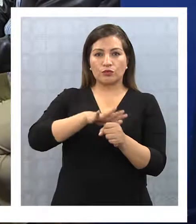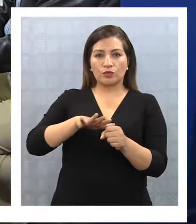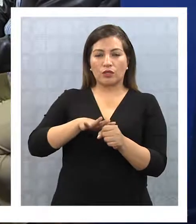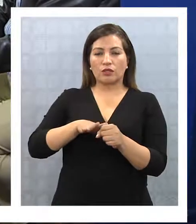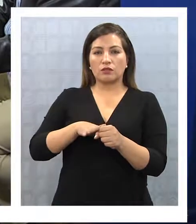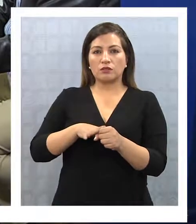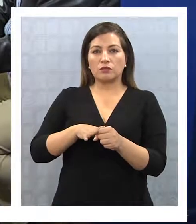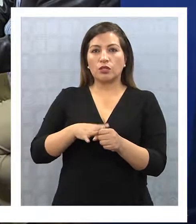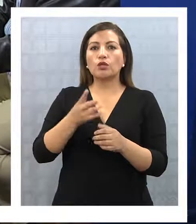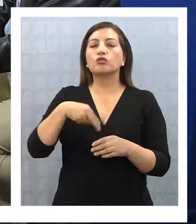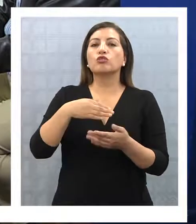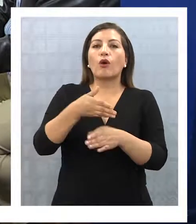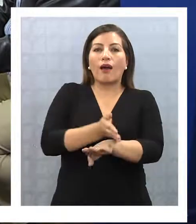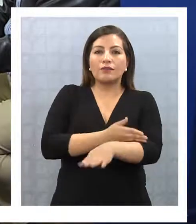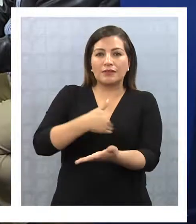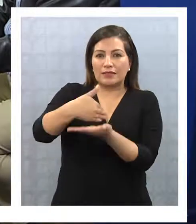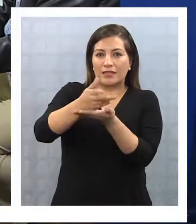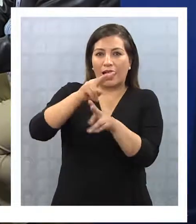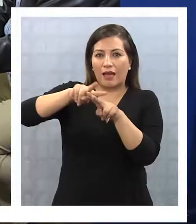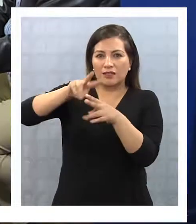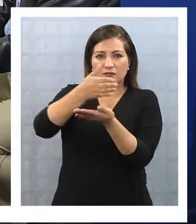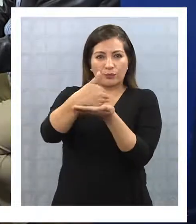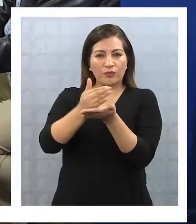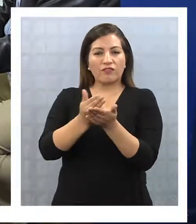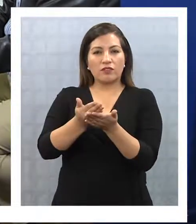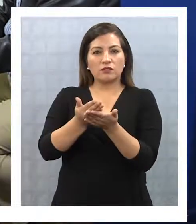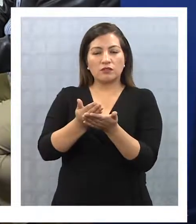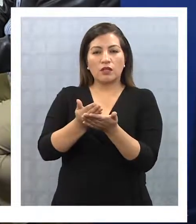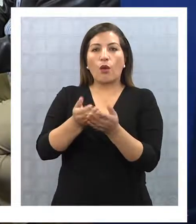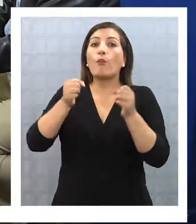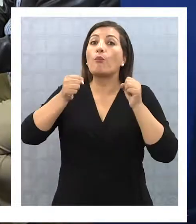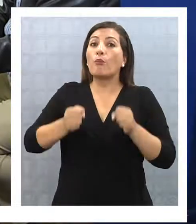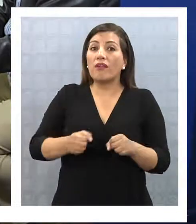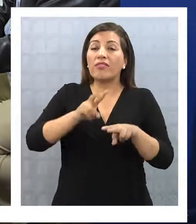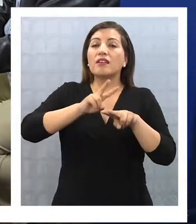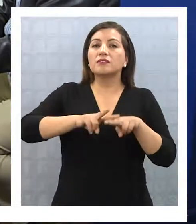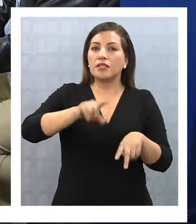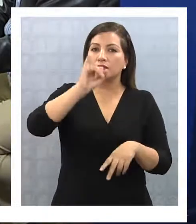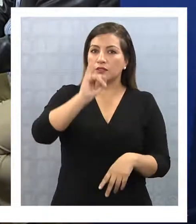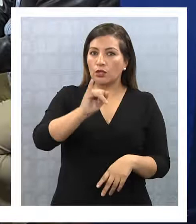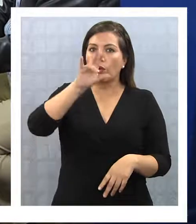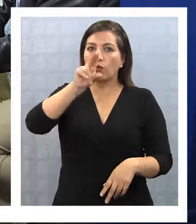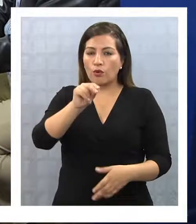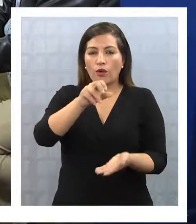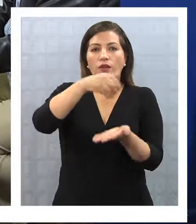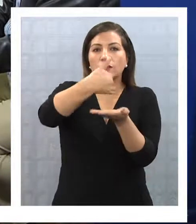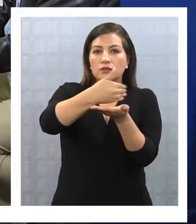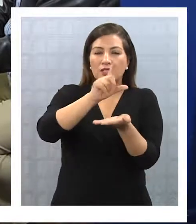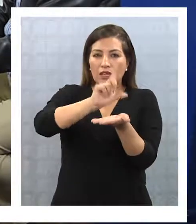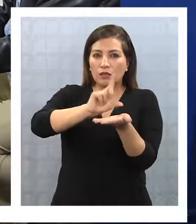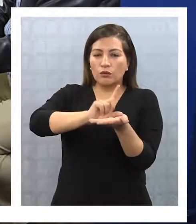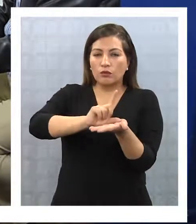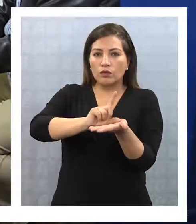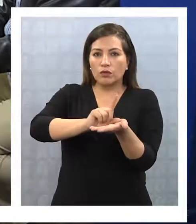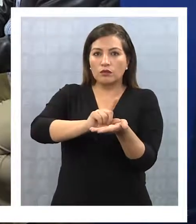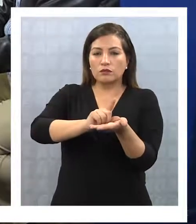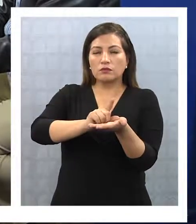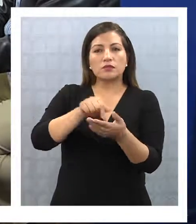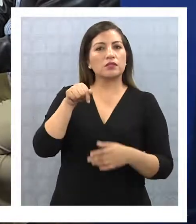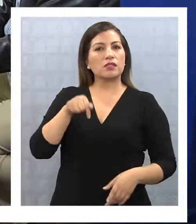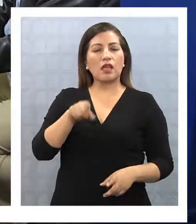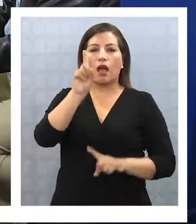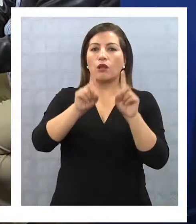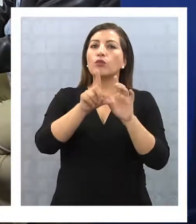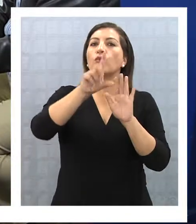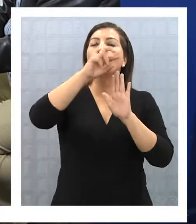los instrumentos de planificación territorial que determinan qué se puede o no hacer en el territorio, por las razones que sean determinado que